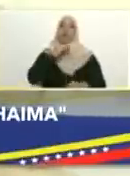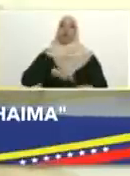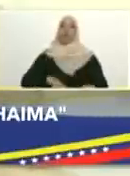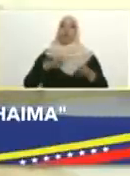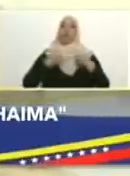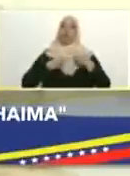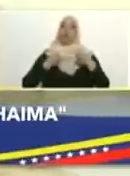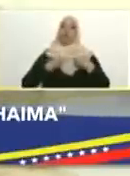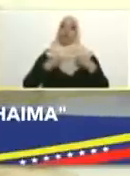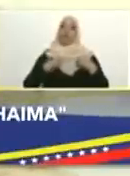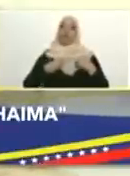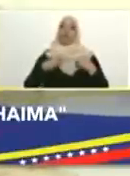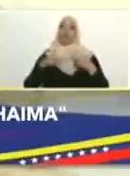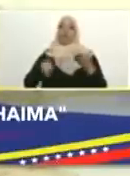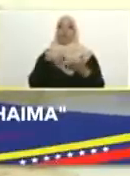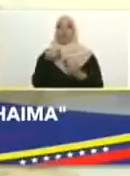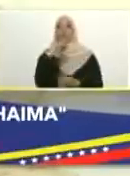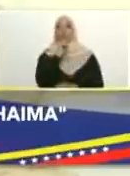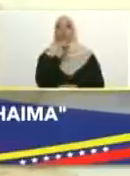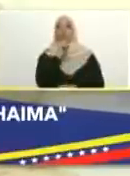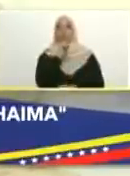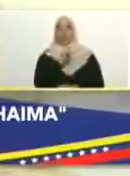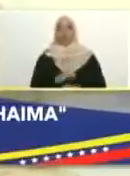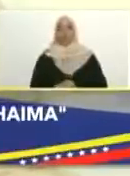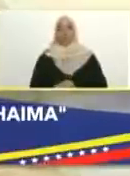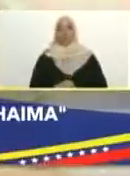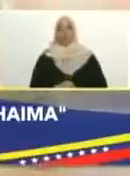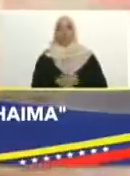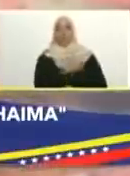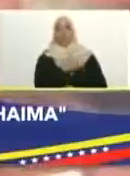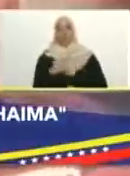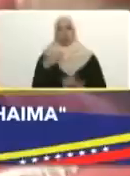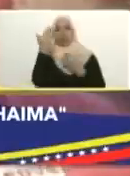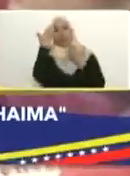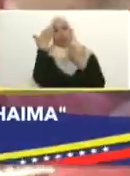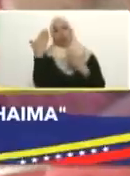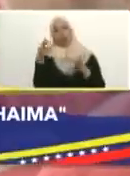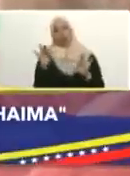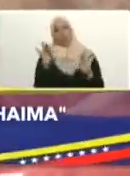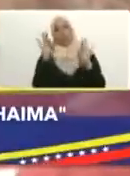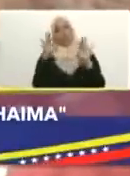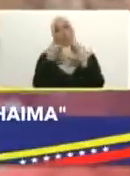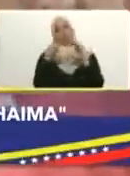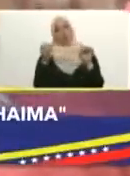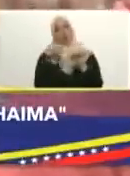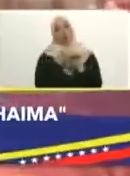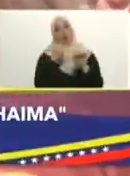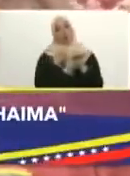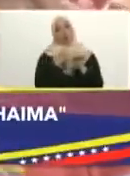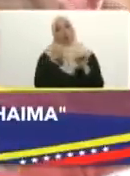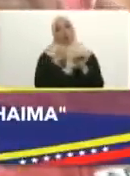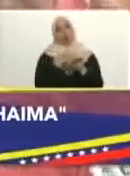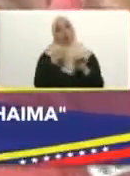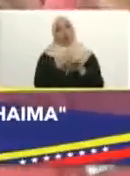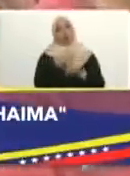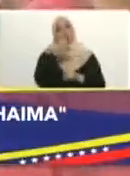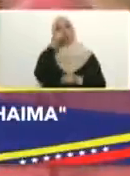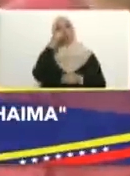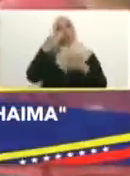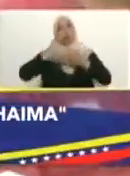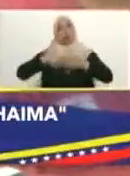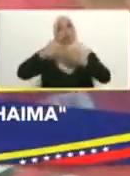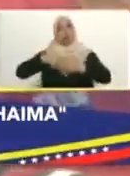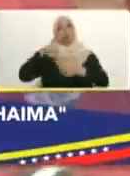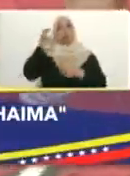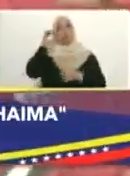vivir compleja. Quiero saludar de manera especial a todos los trabajadores y trabajadoras de PDVSA.